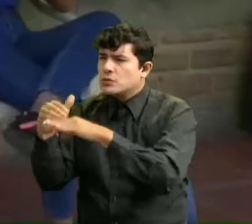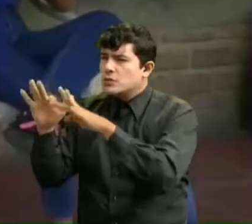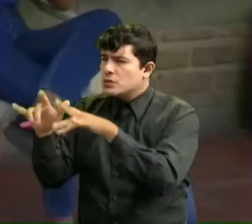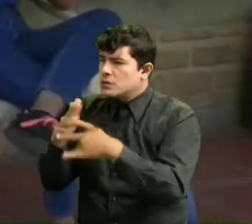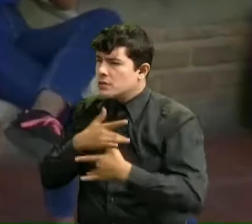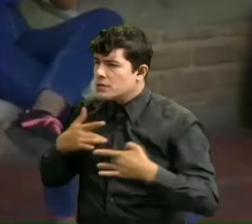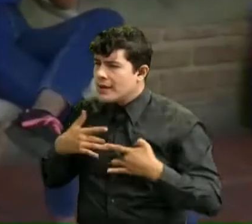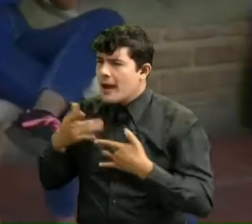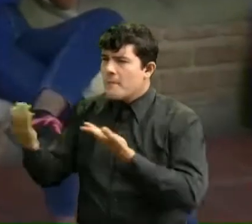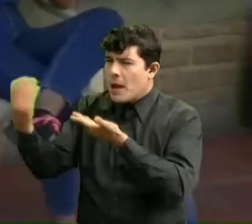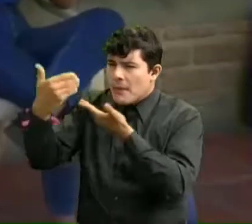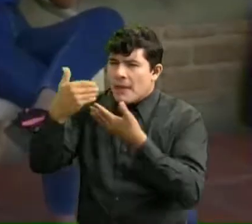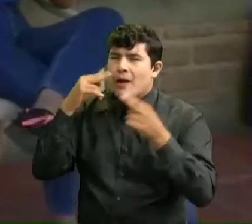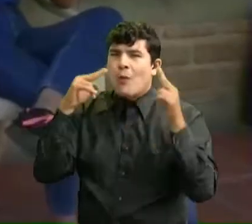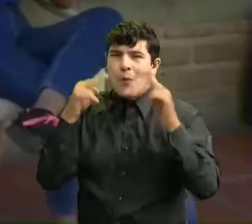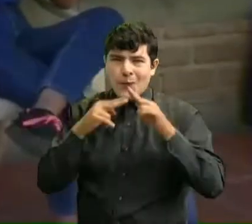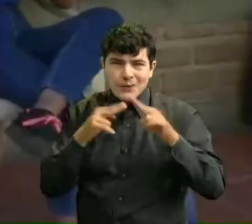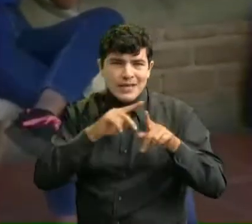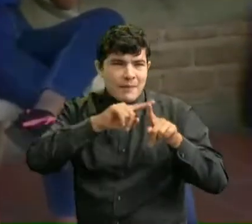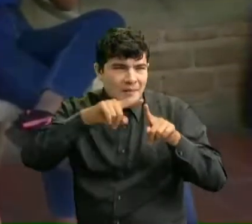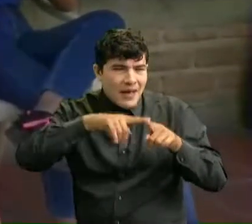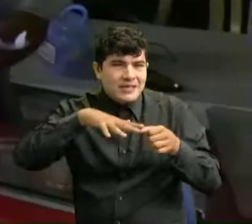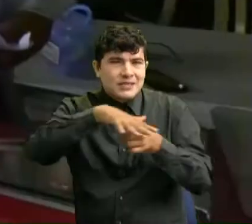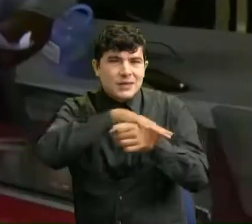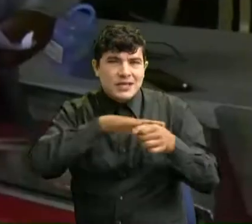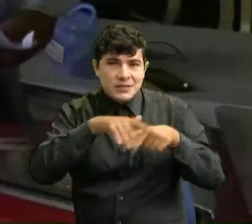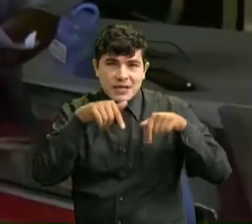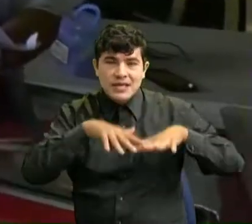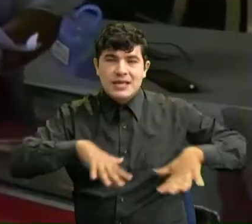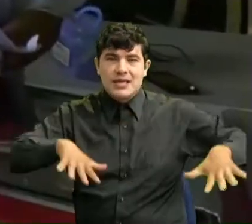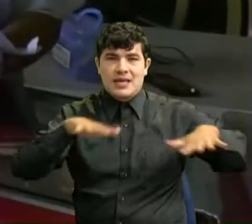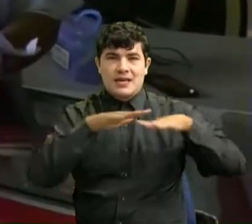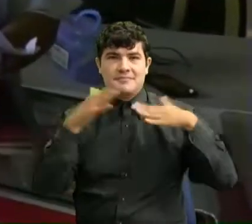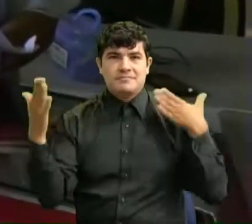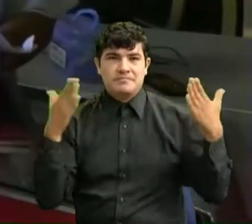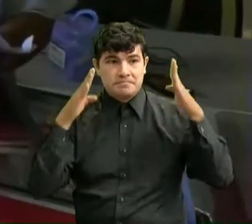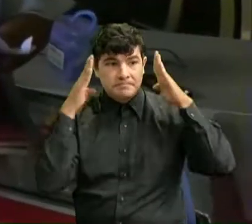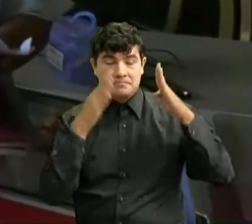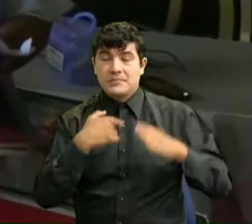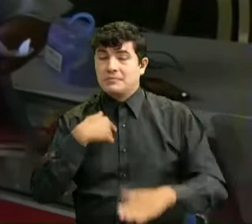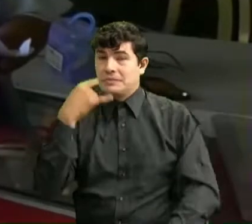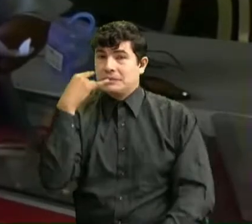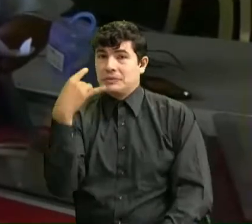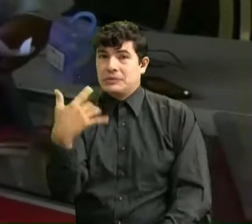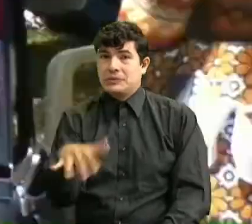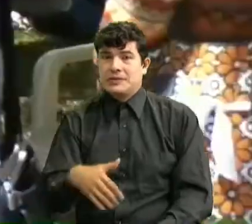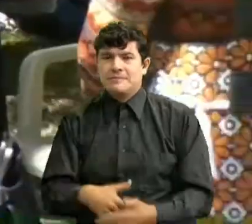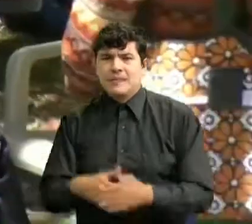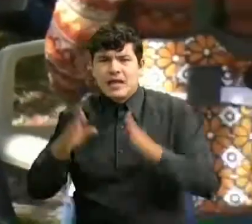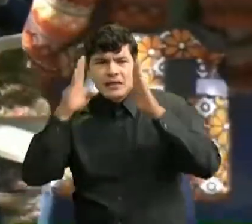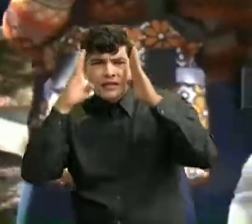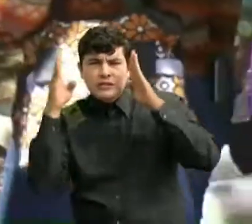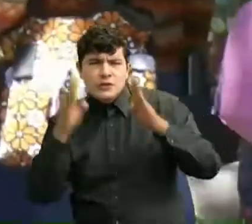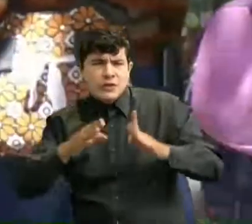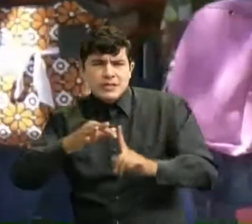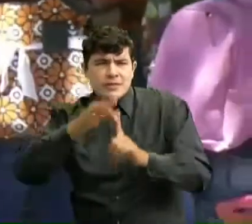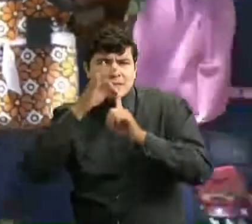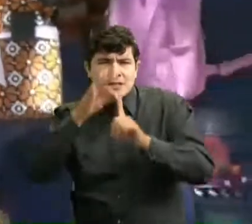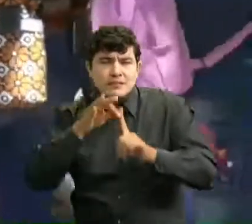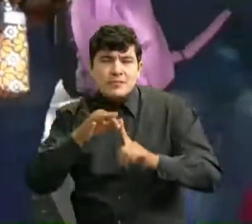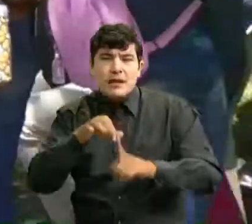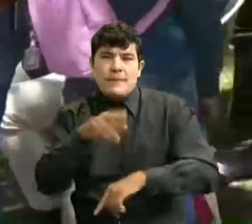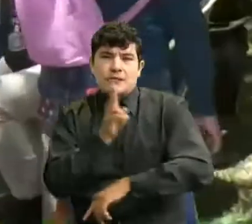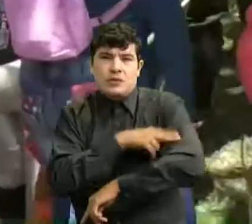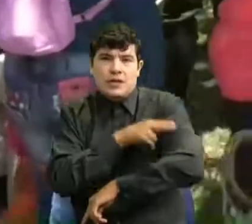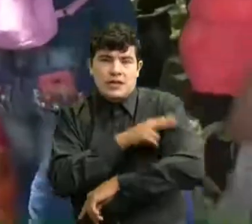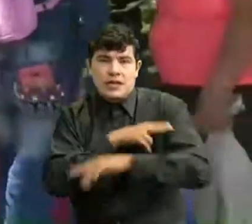persona, de cada familia. Eso me parece interesante. La atención personalizada la ofrece la Personería Municipal, Inspección de